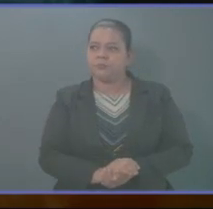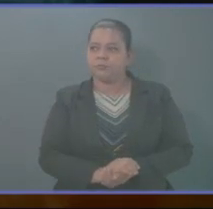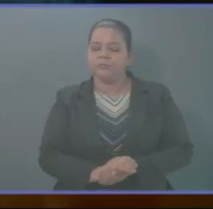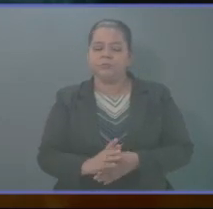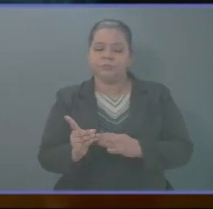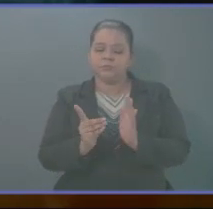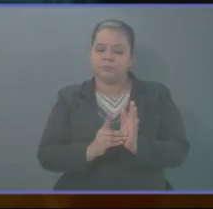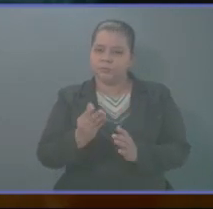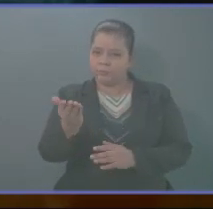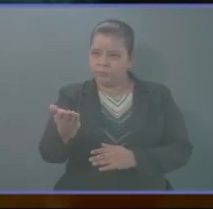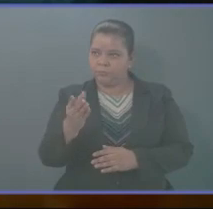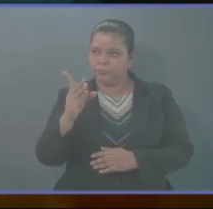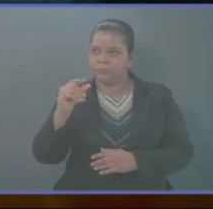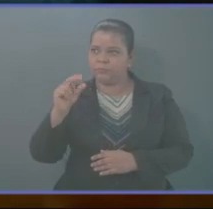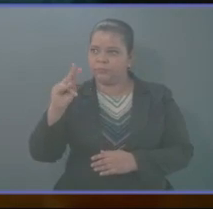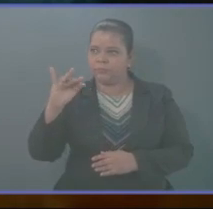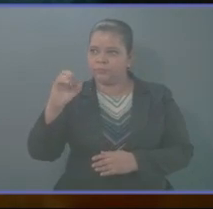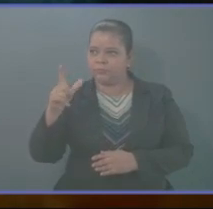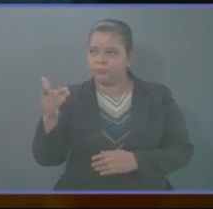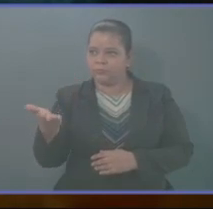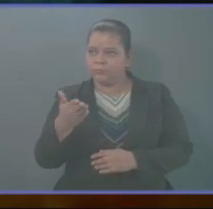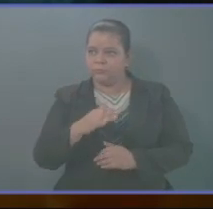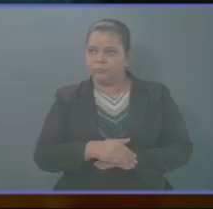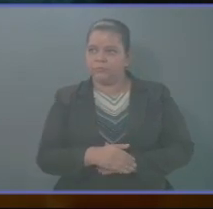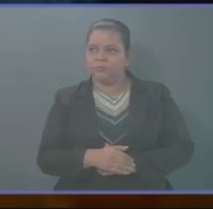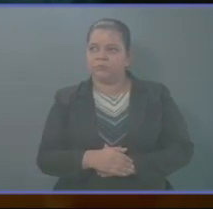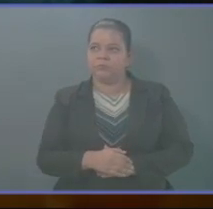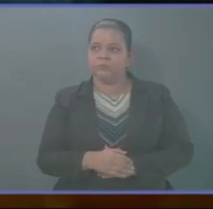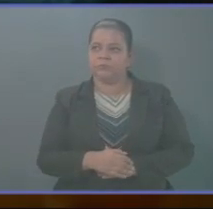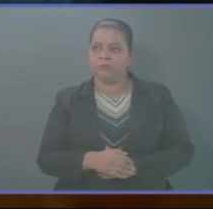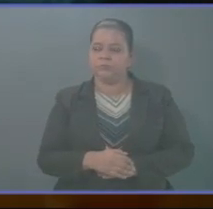Diputado Daniel Reyes, tiene la palabra.